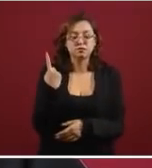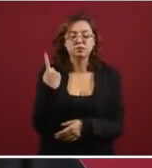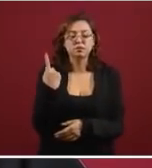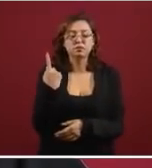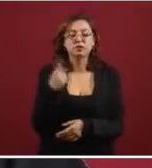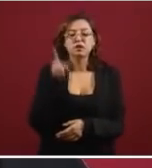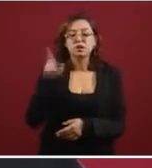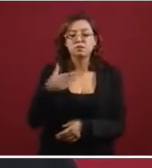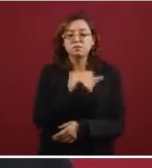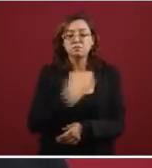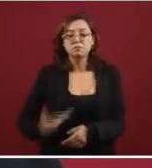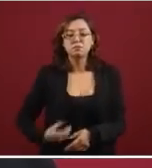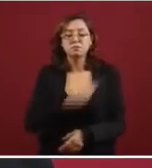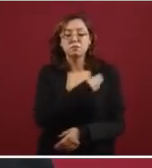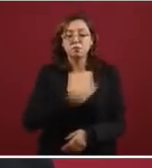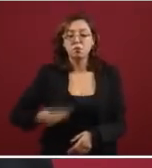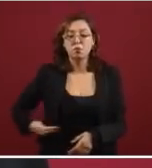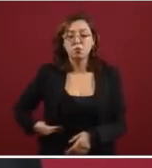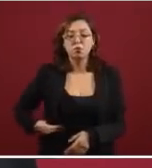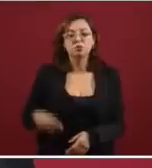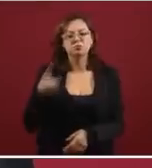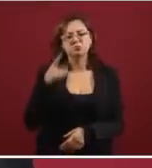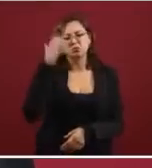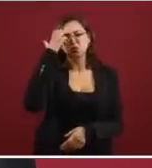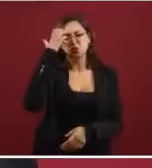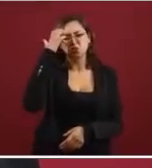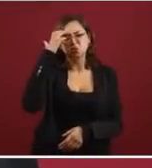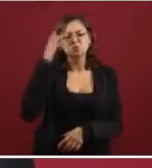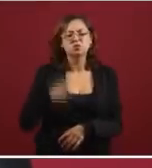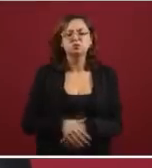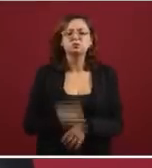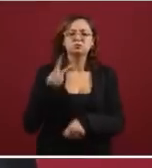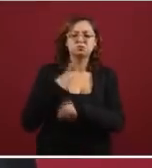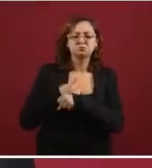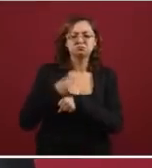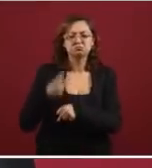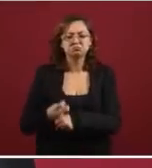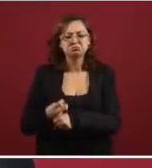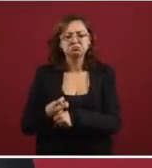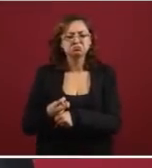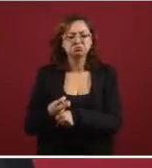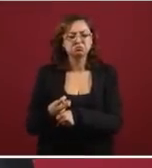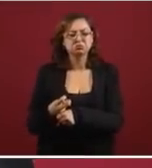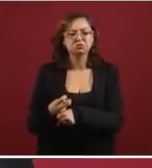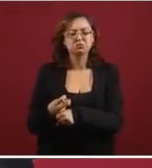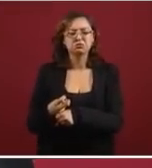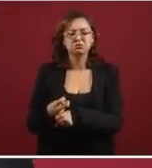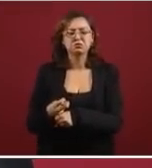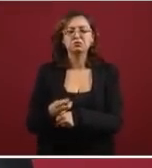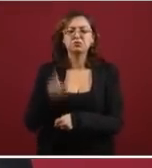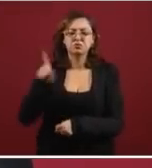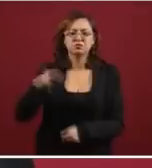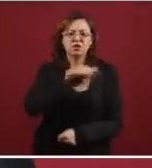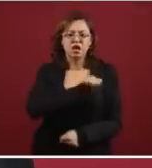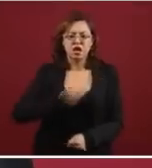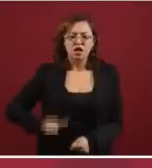el presidente municipal era conocido, me invitó al ayuntamiento,